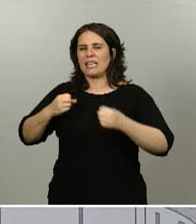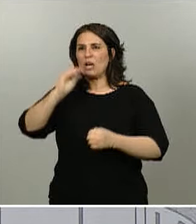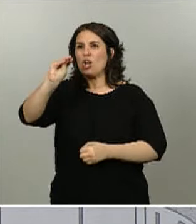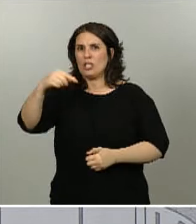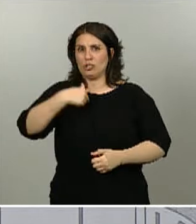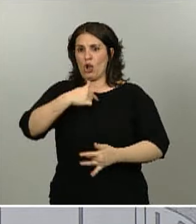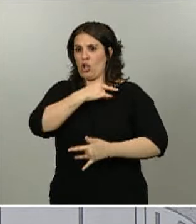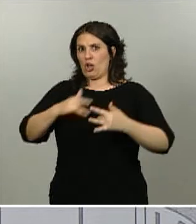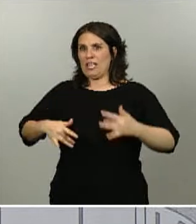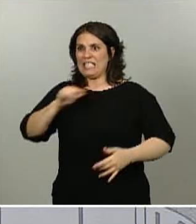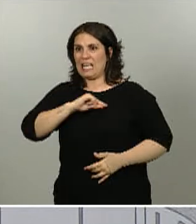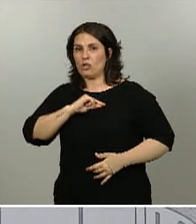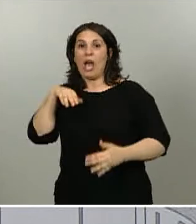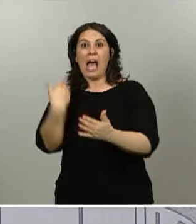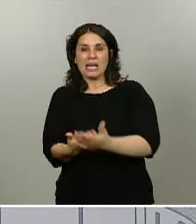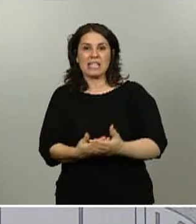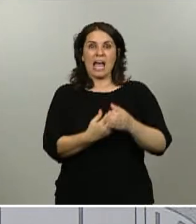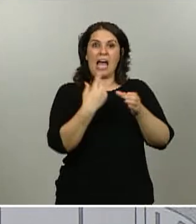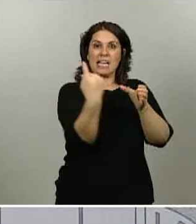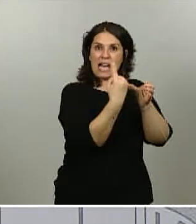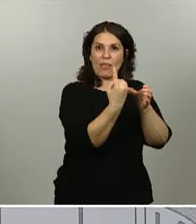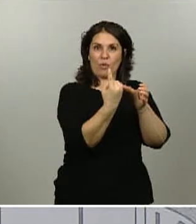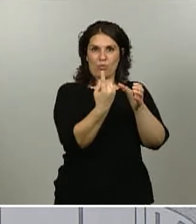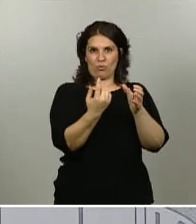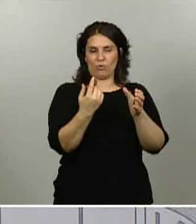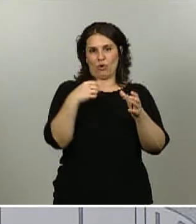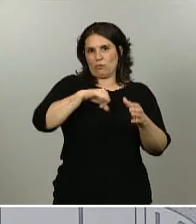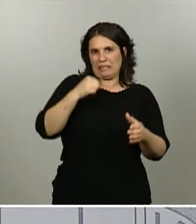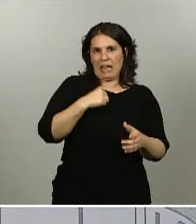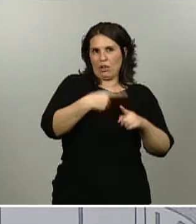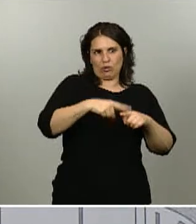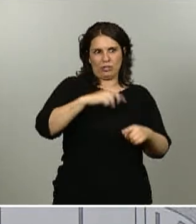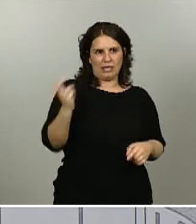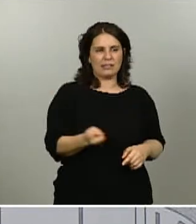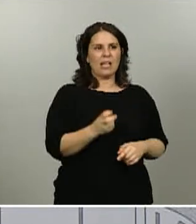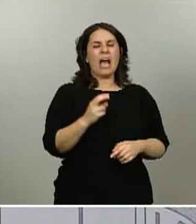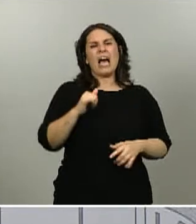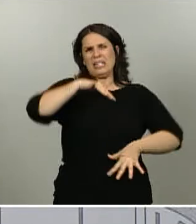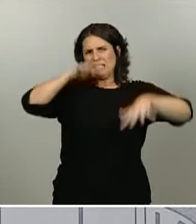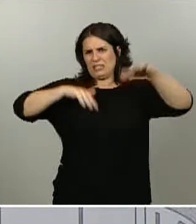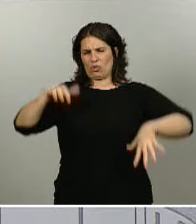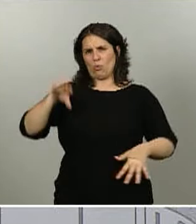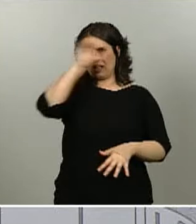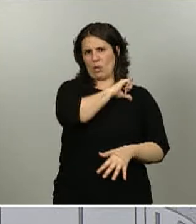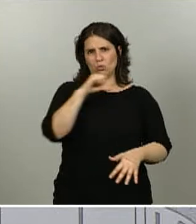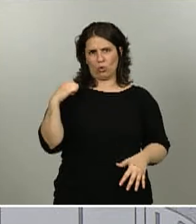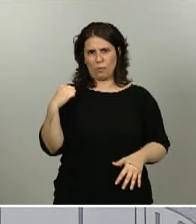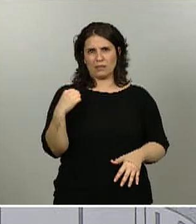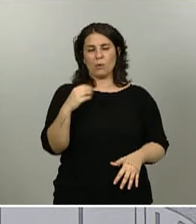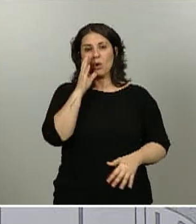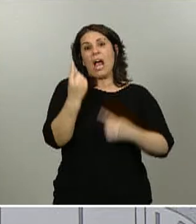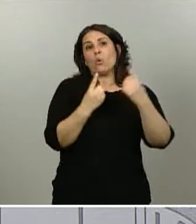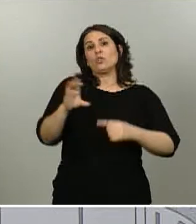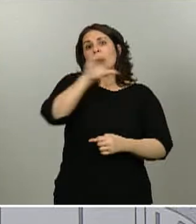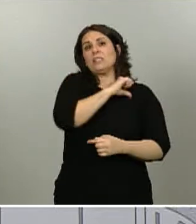aíslan. Todavía hay cierta variabilidad entre comunidades autónomas, sobre todo debido a las comunidades autónomas que tienen poquitos casos y que están